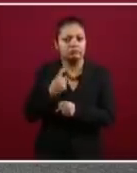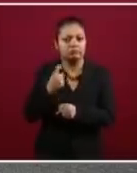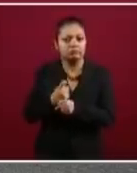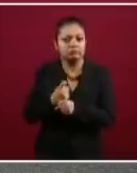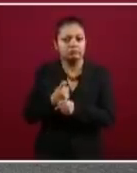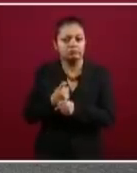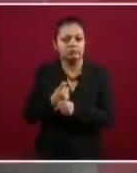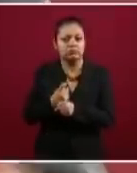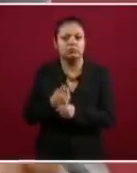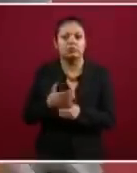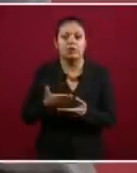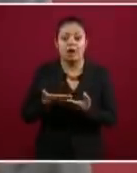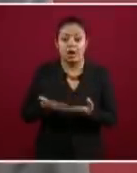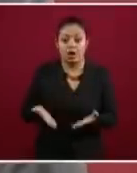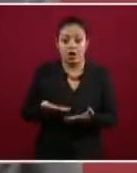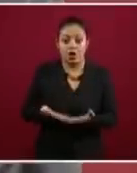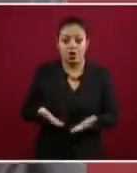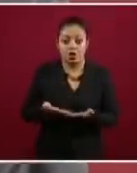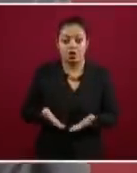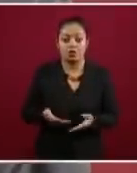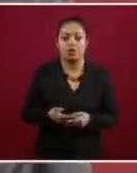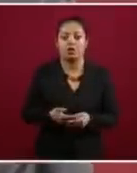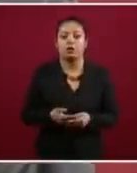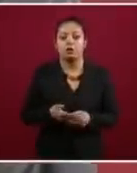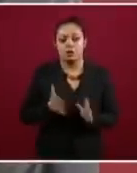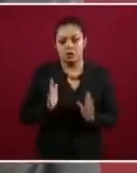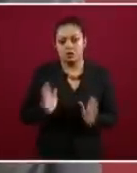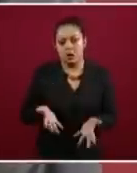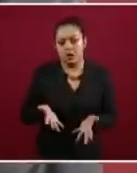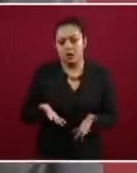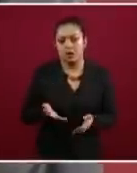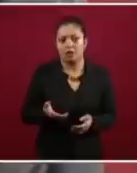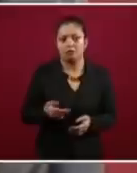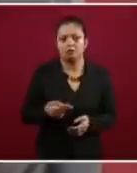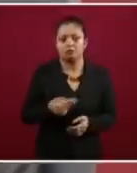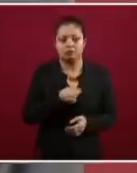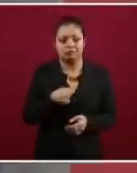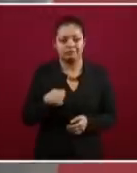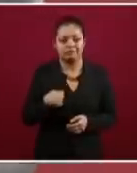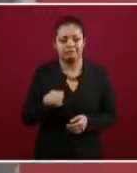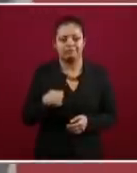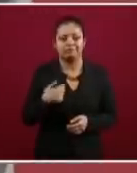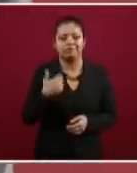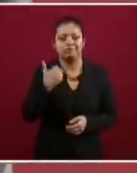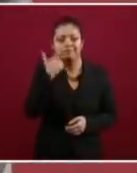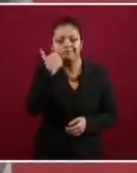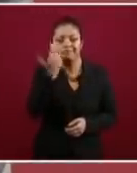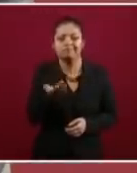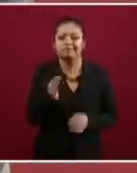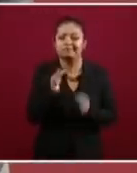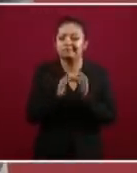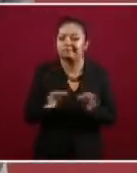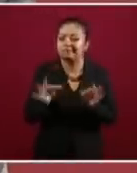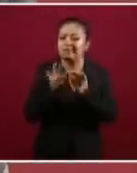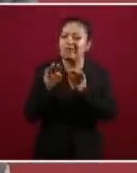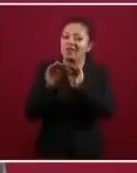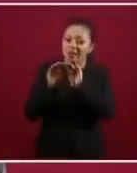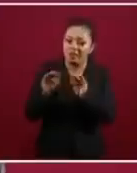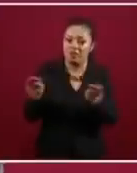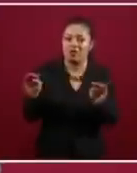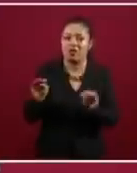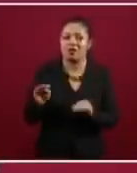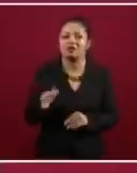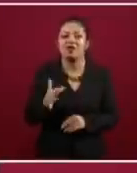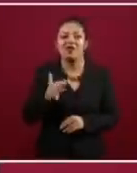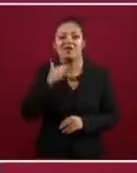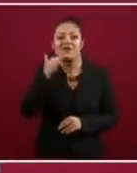Ahora se está buscando que haya democracia, que no haya